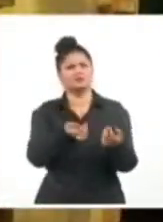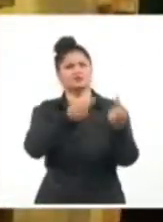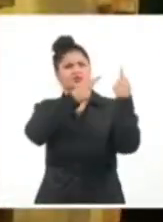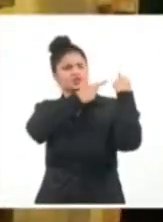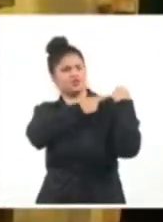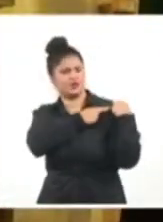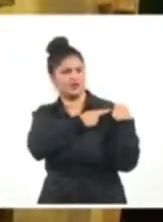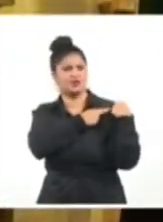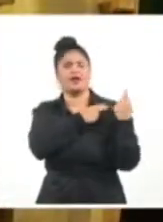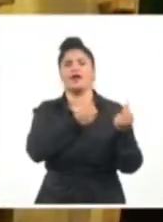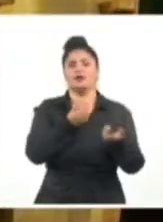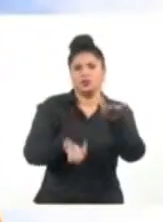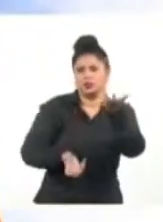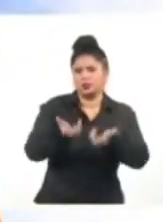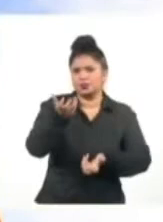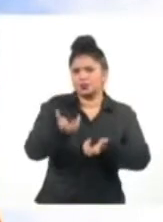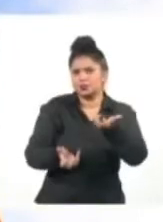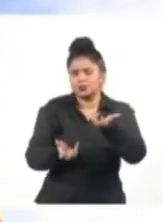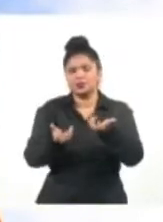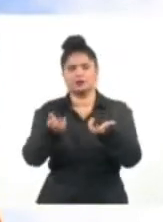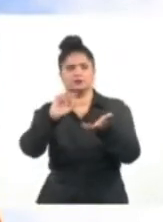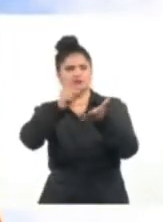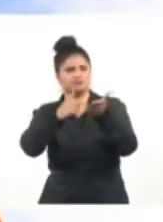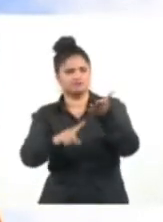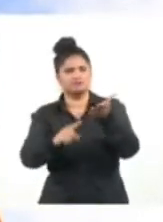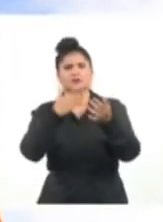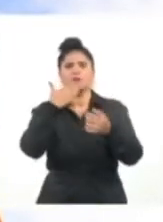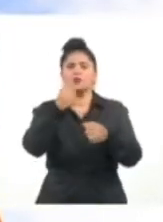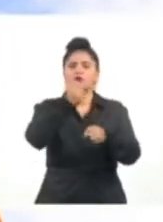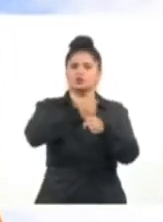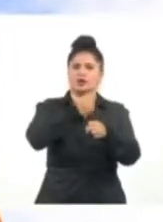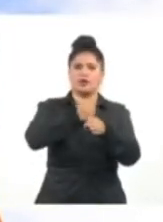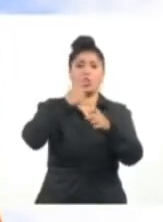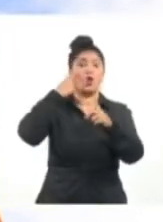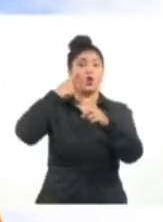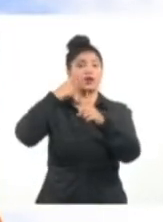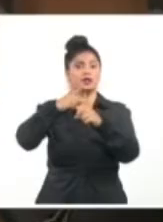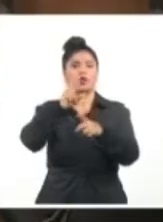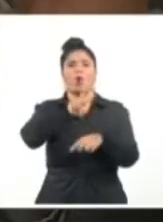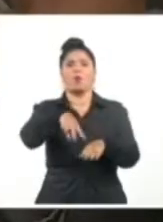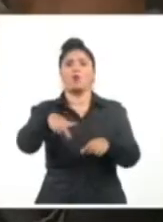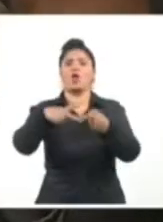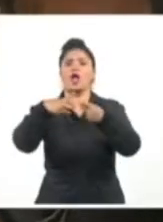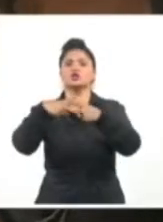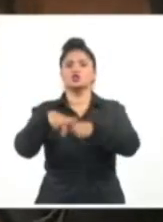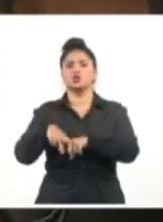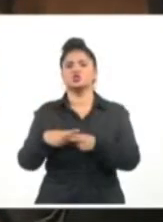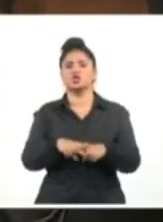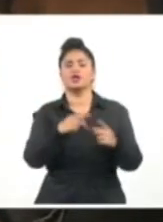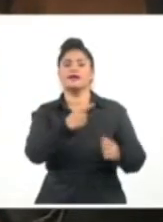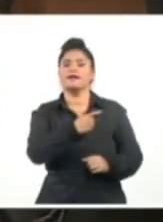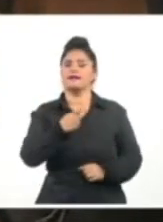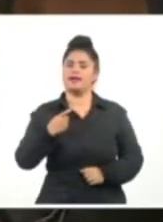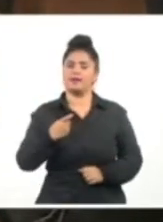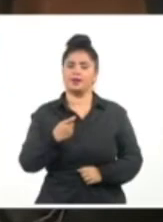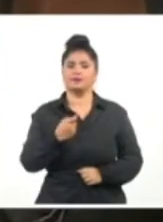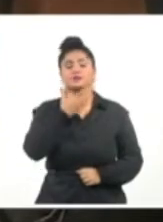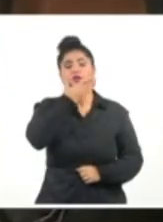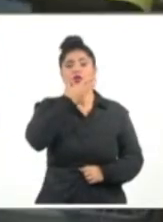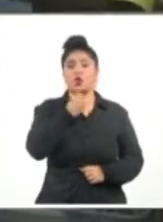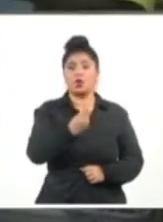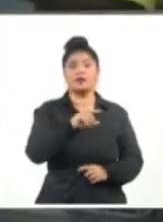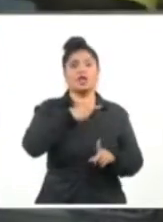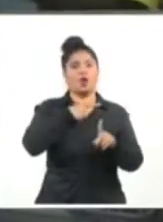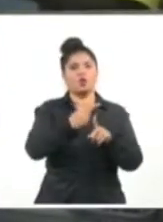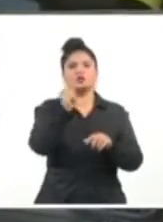automática agrupan los principales trabajos encaminados a la búsqueda de soluciones rápidas y efectivas. Jóvenes y